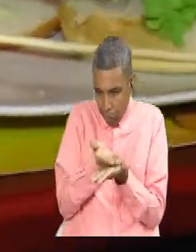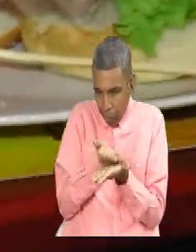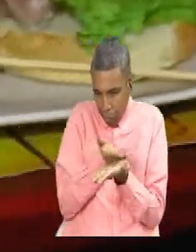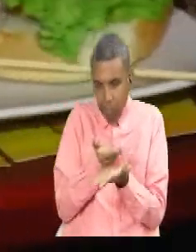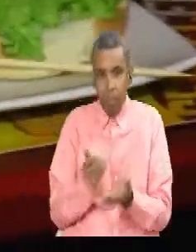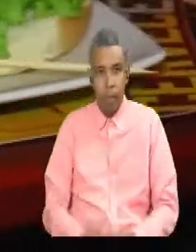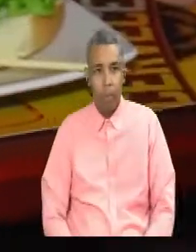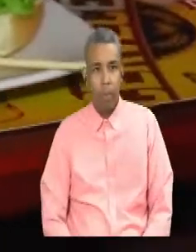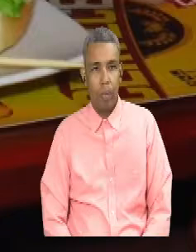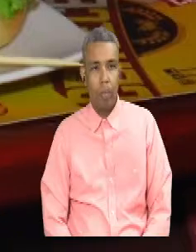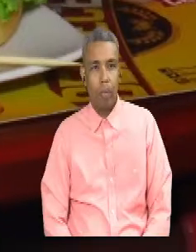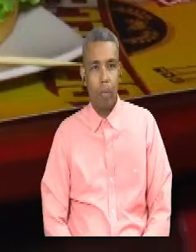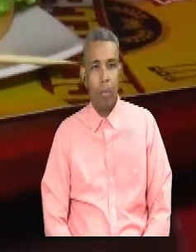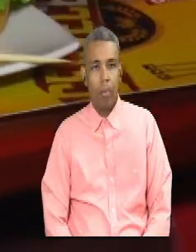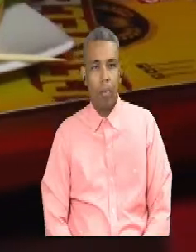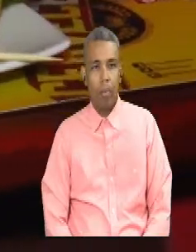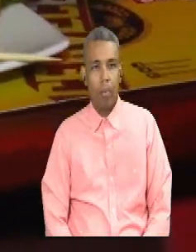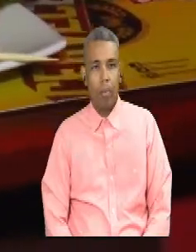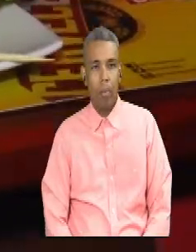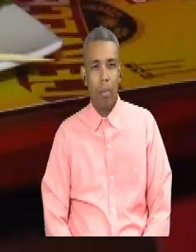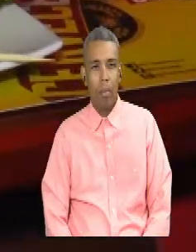cama de lechuga,